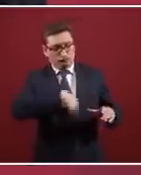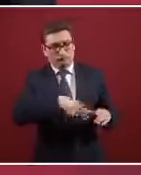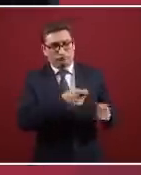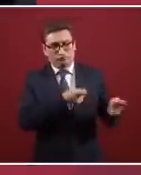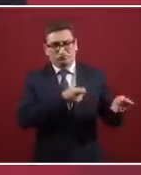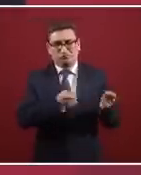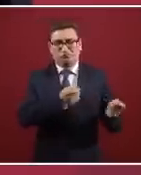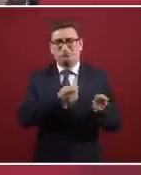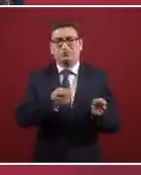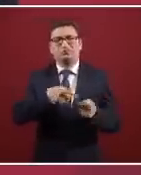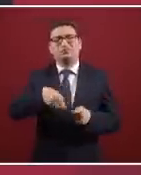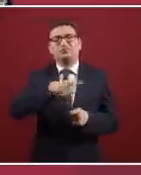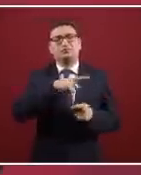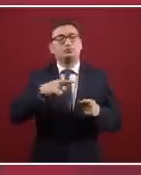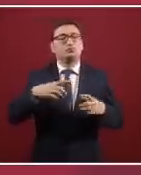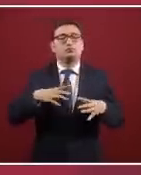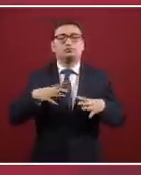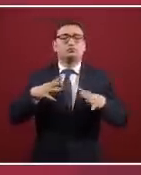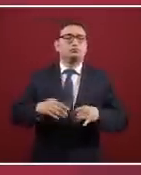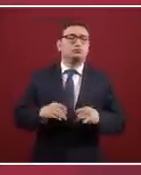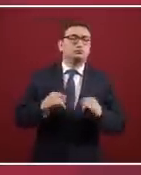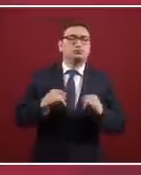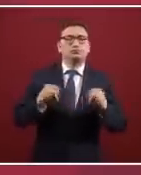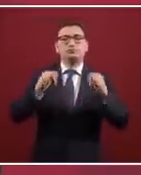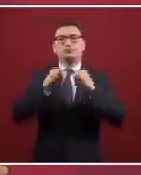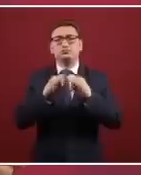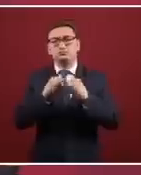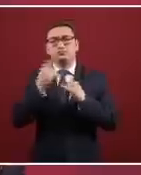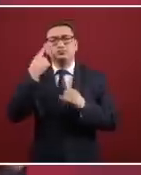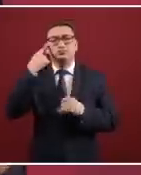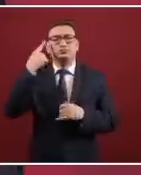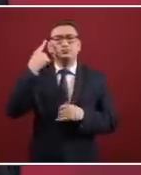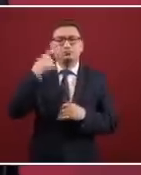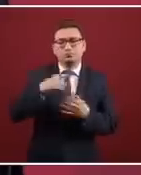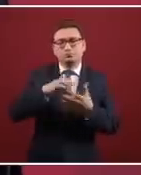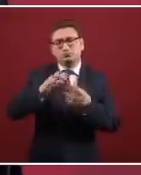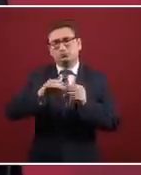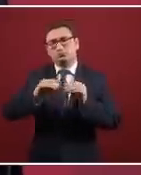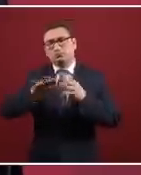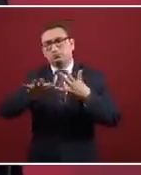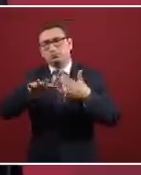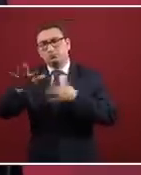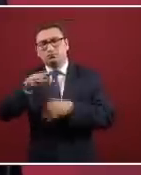crear organismos para la transparencia, la sociedad civil.